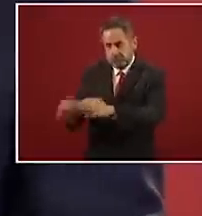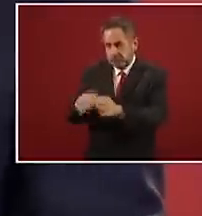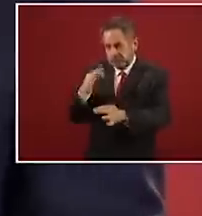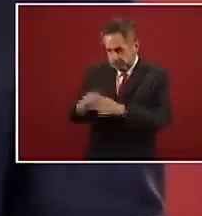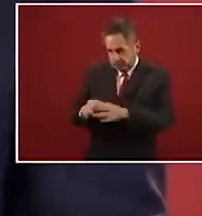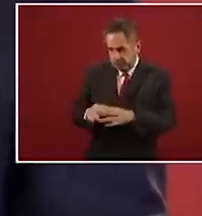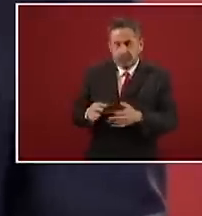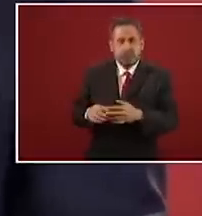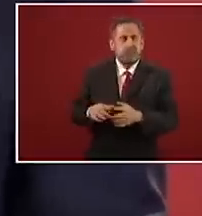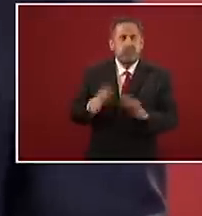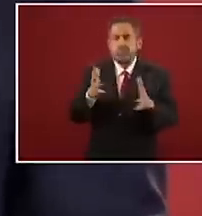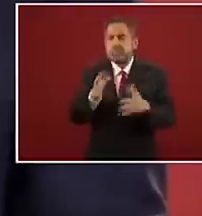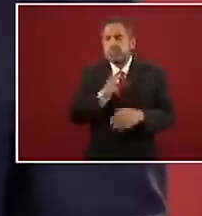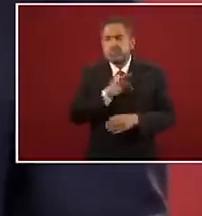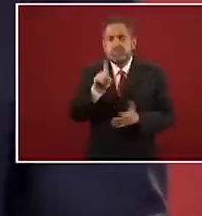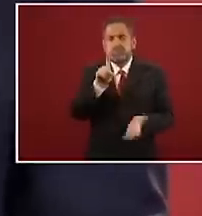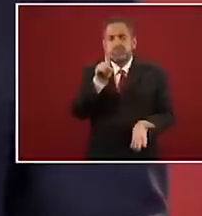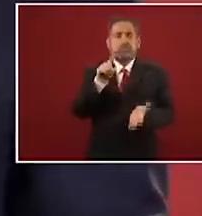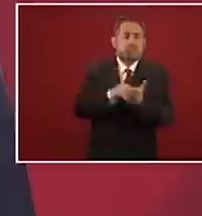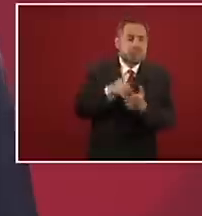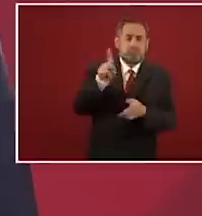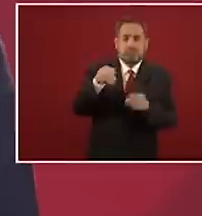alrededor de 1,000 kilómetros.